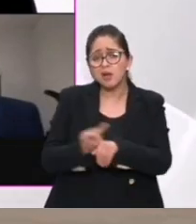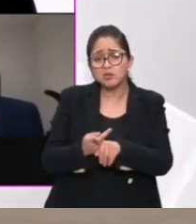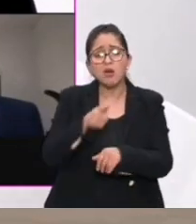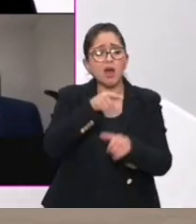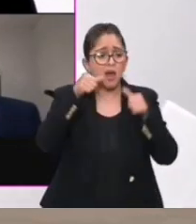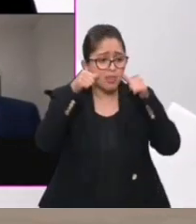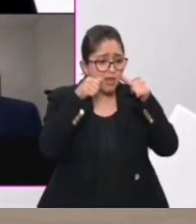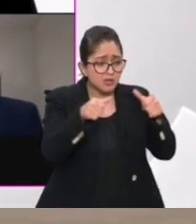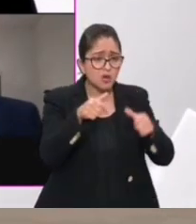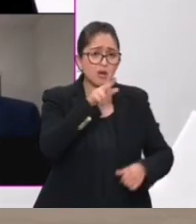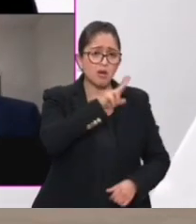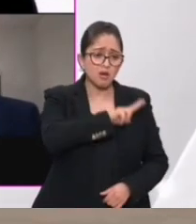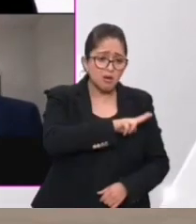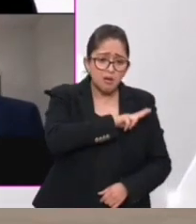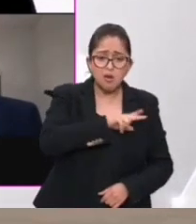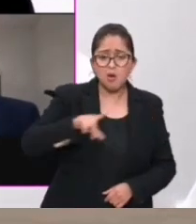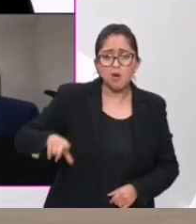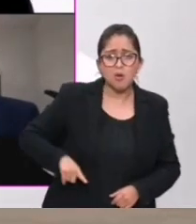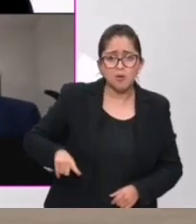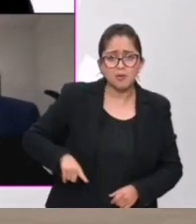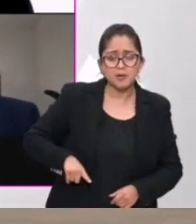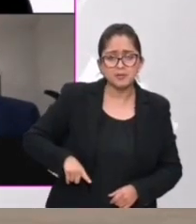privada...